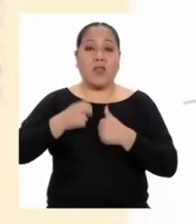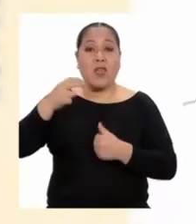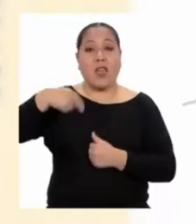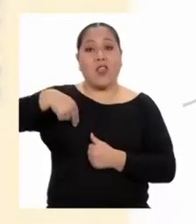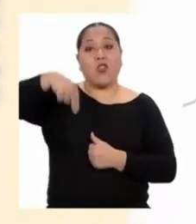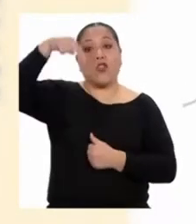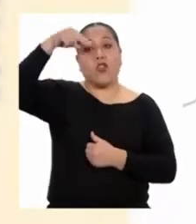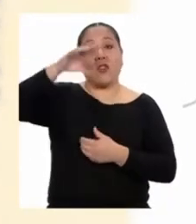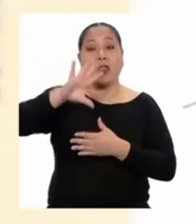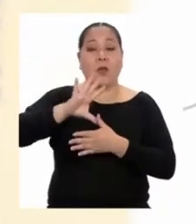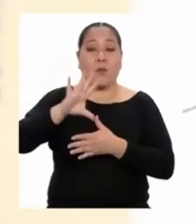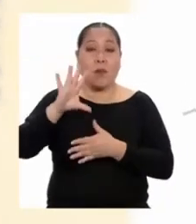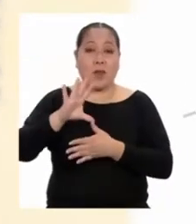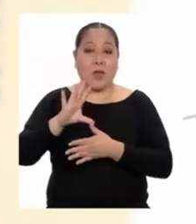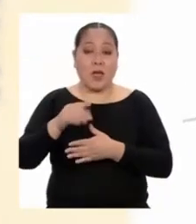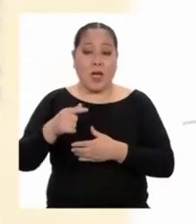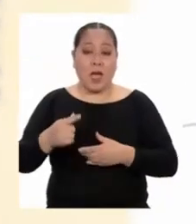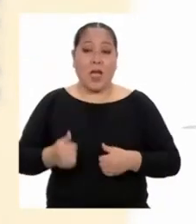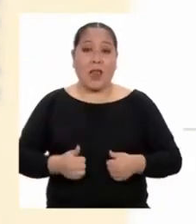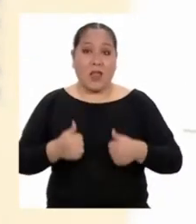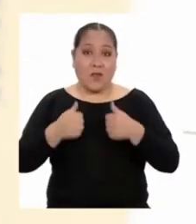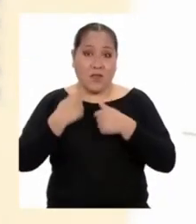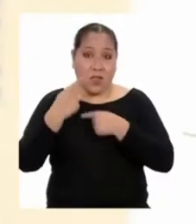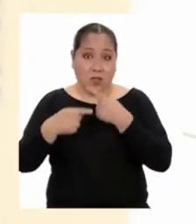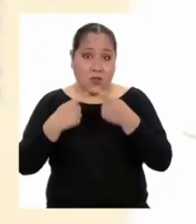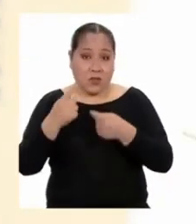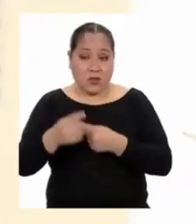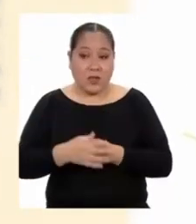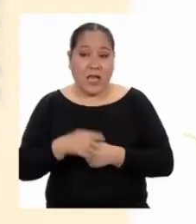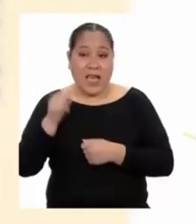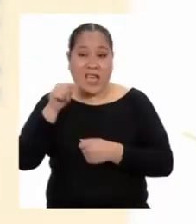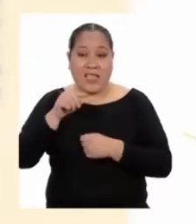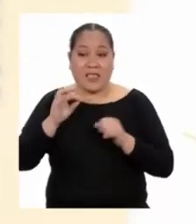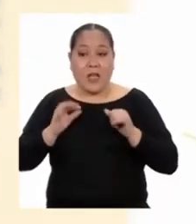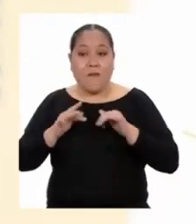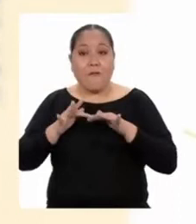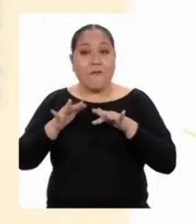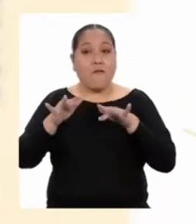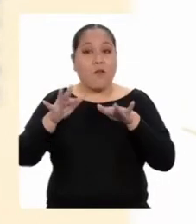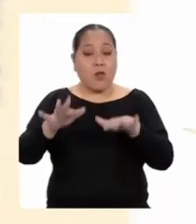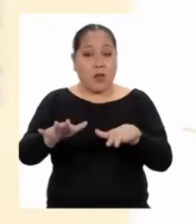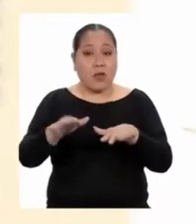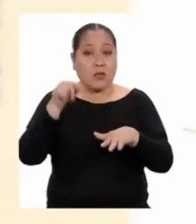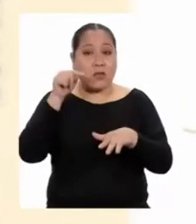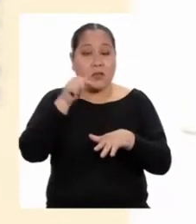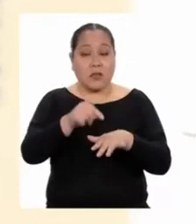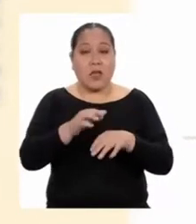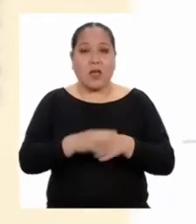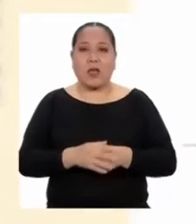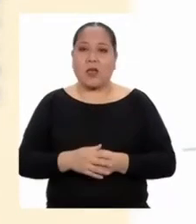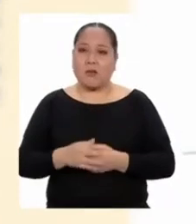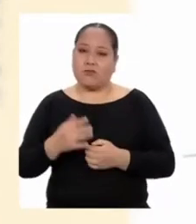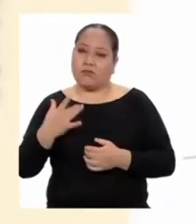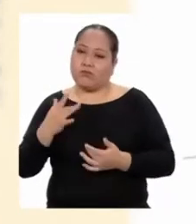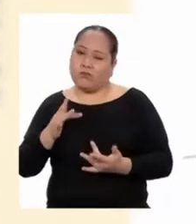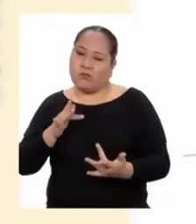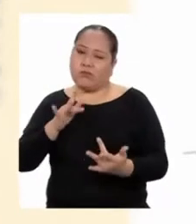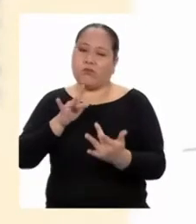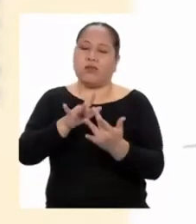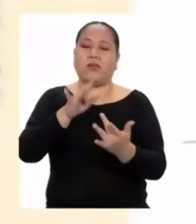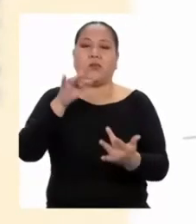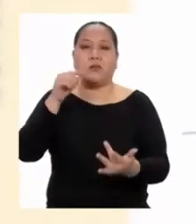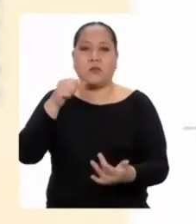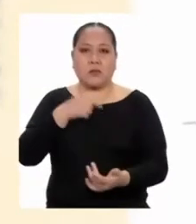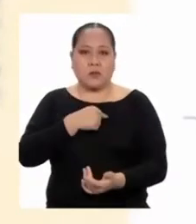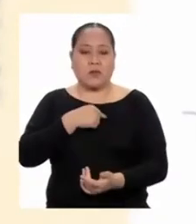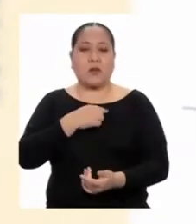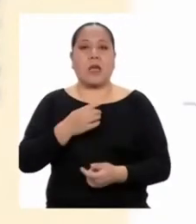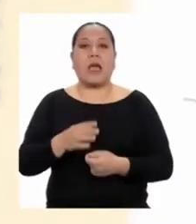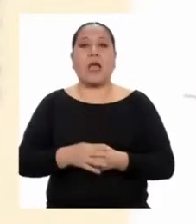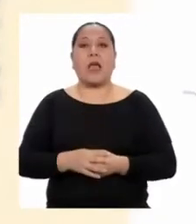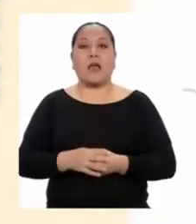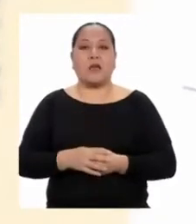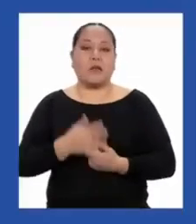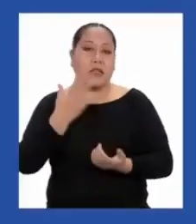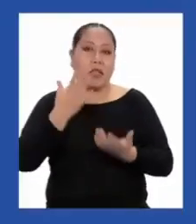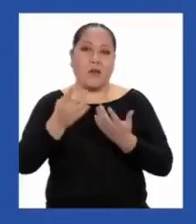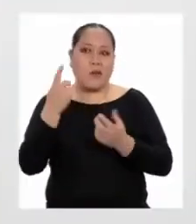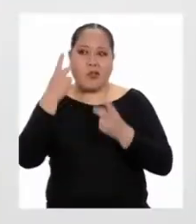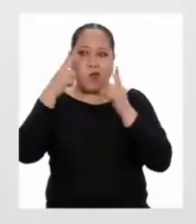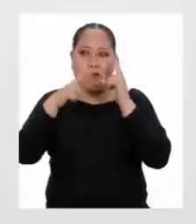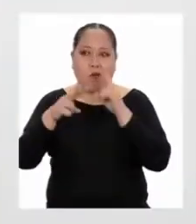diaria, influencia que muchas veces tiene un impacto mucho mayor de lo que parece evidente a primera